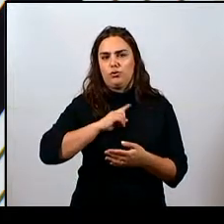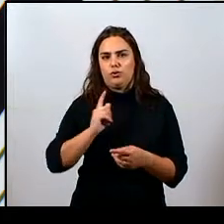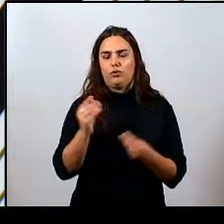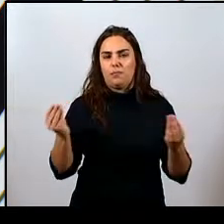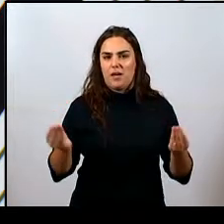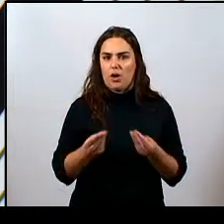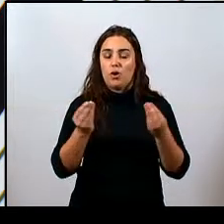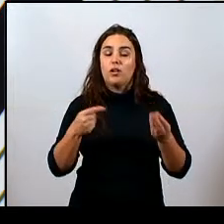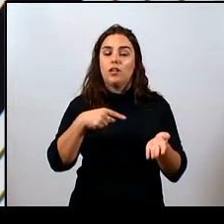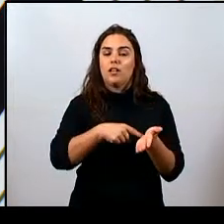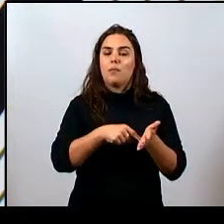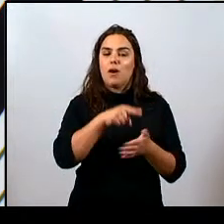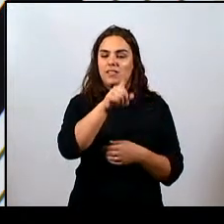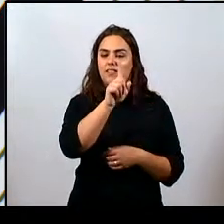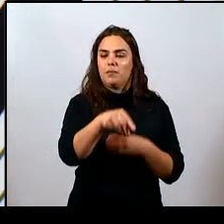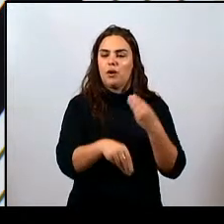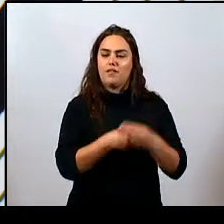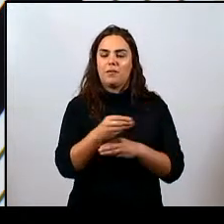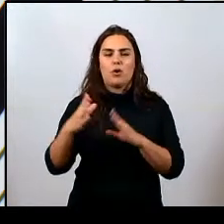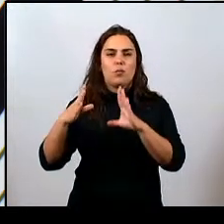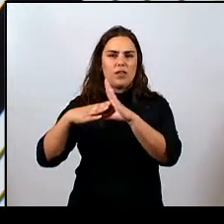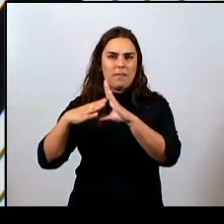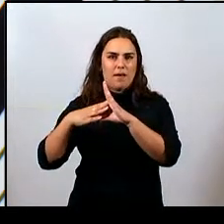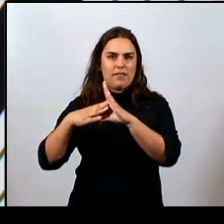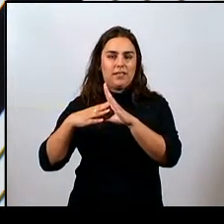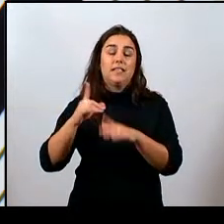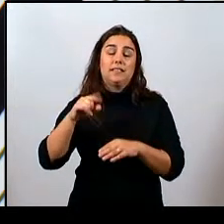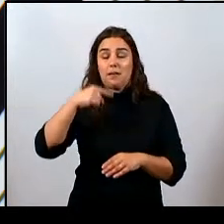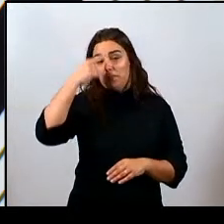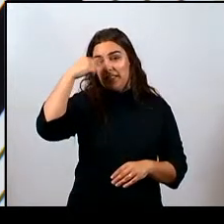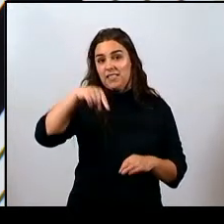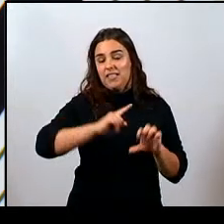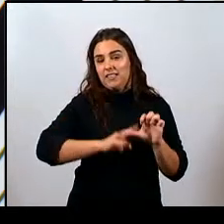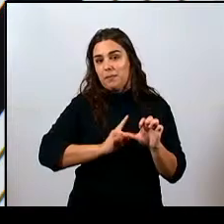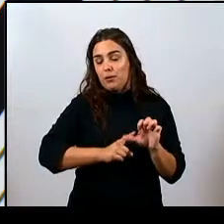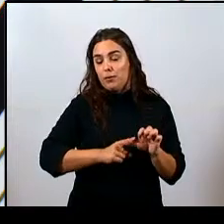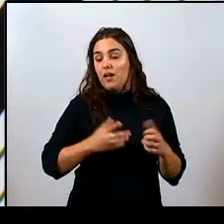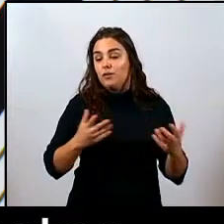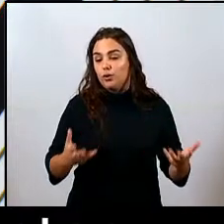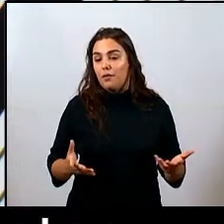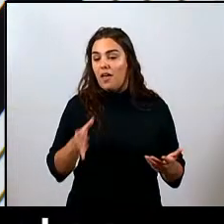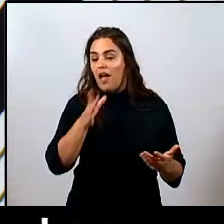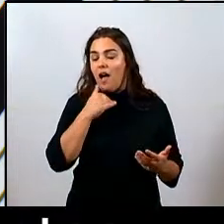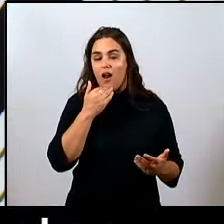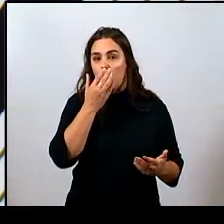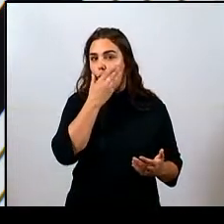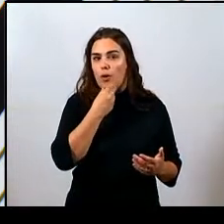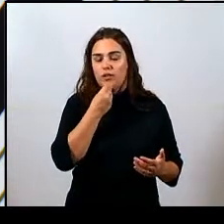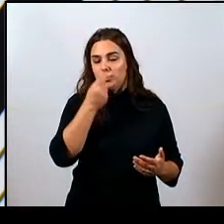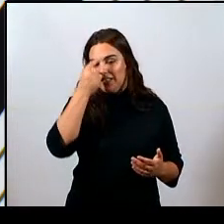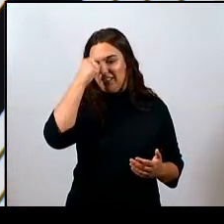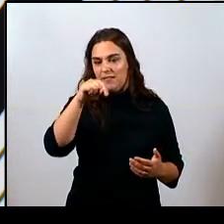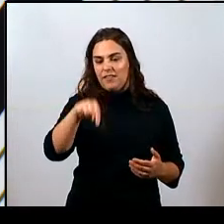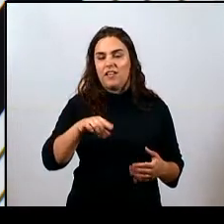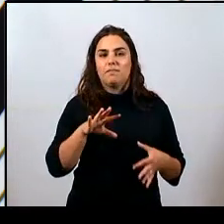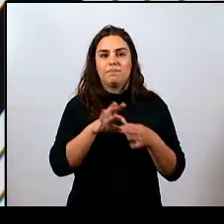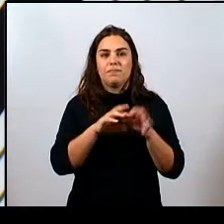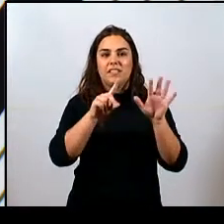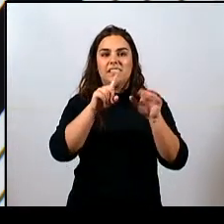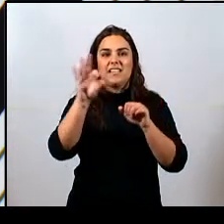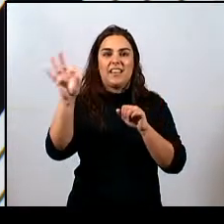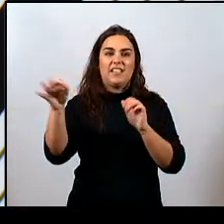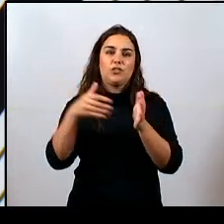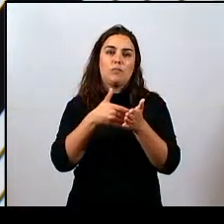allí, lo hacemos cada día también desde el Gobierno de la Comunidad de Madrid y sé que también desde Extremadura, y no cabe algo más bonito que saber que hoy nos unen 600 millones de